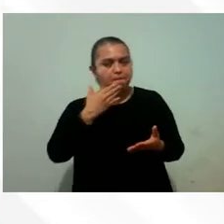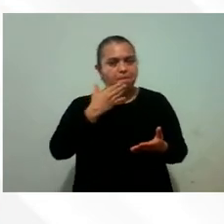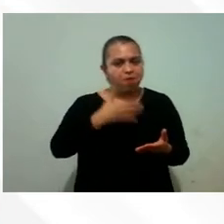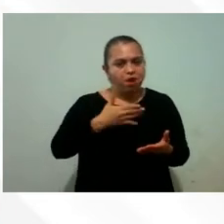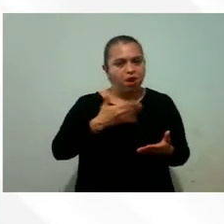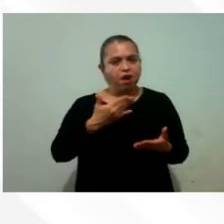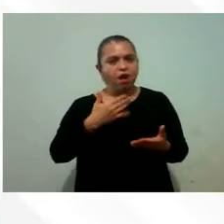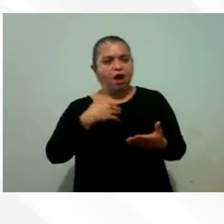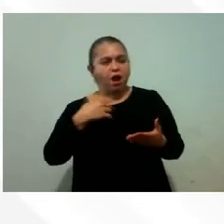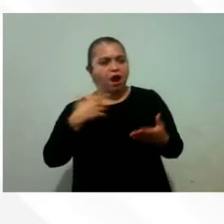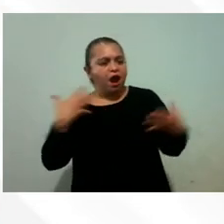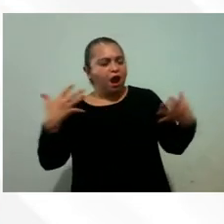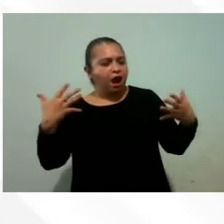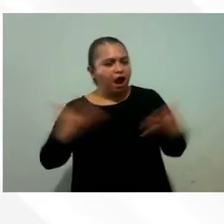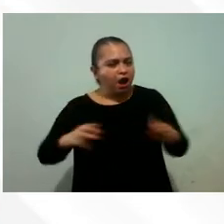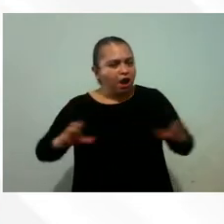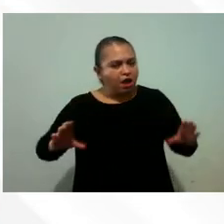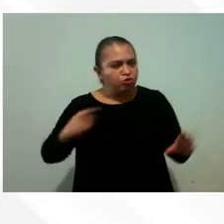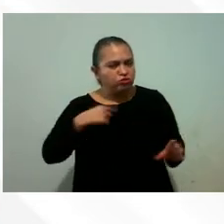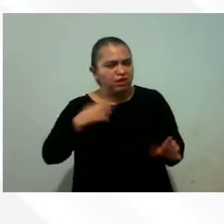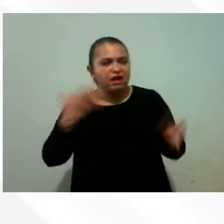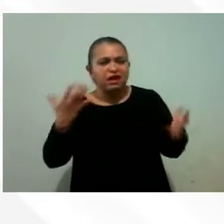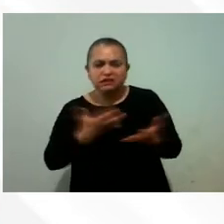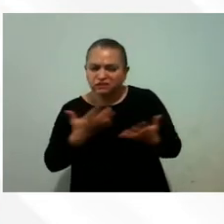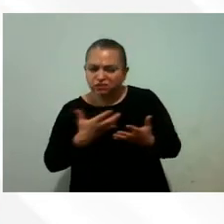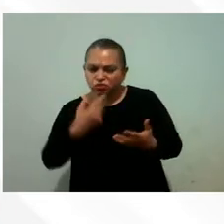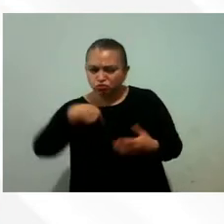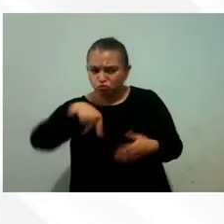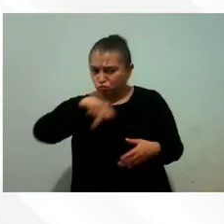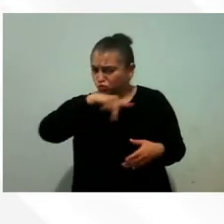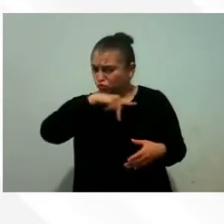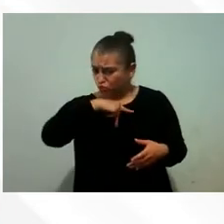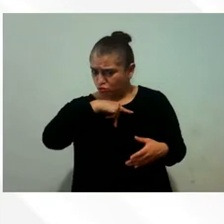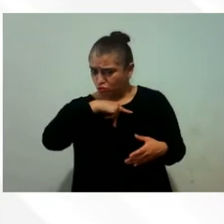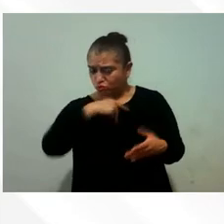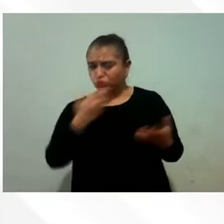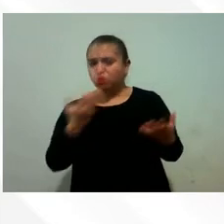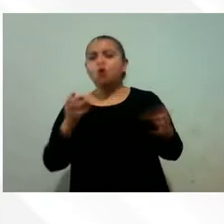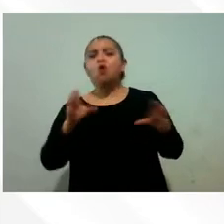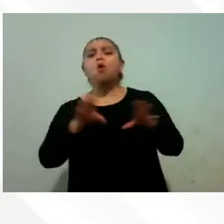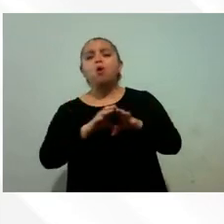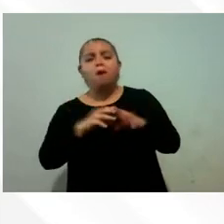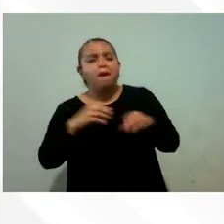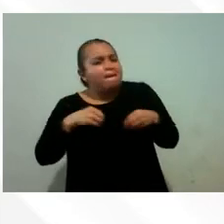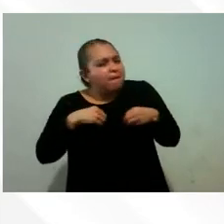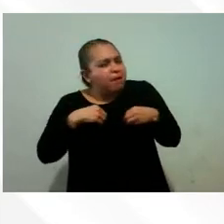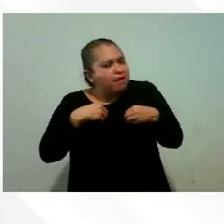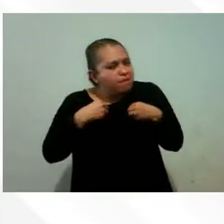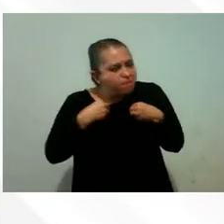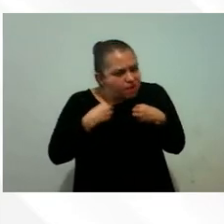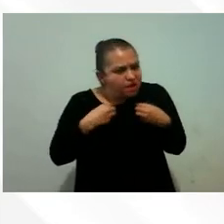a nuestros actos. ¿Sí? Vivir el momento.